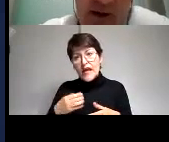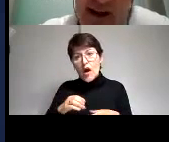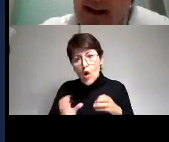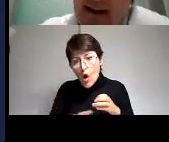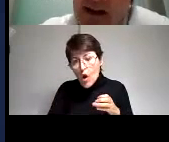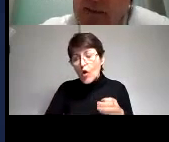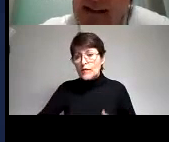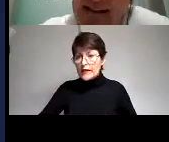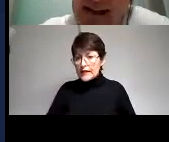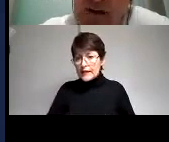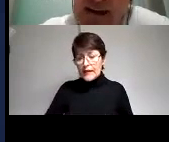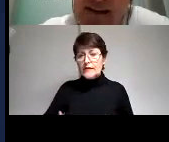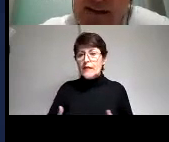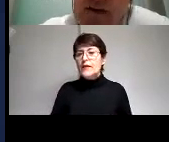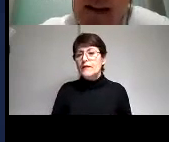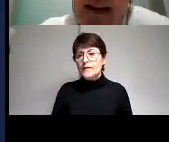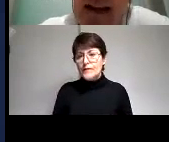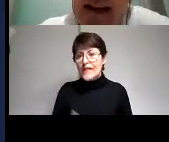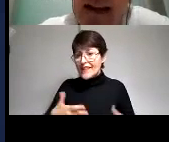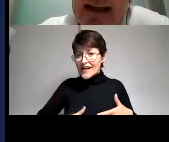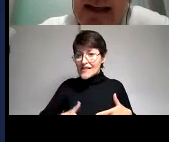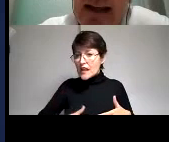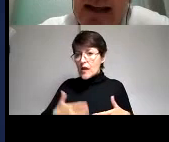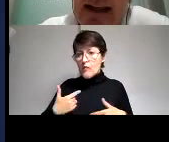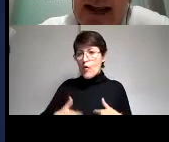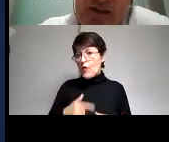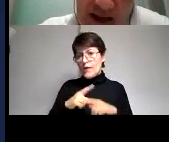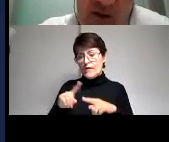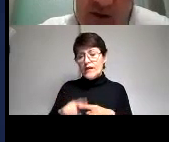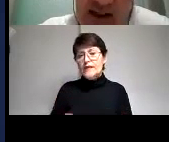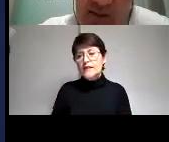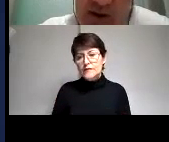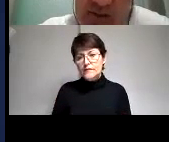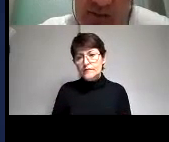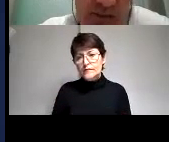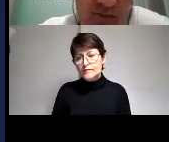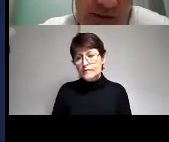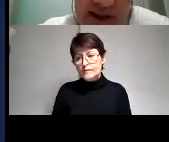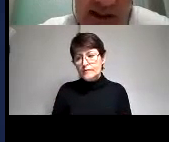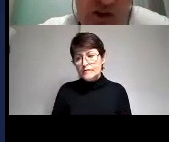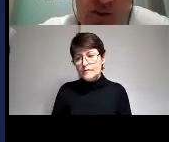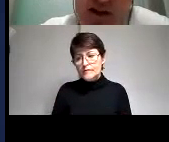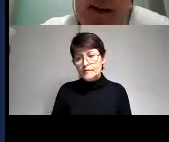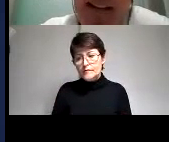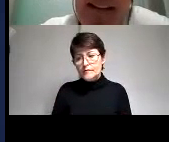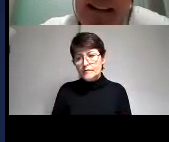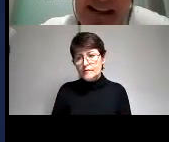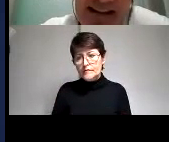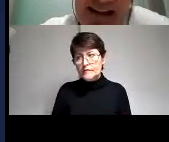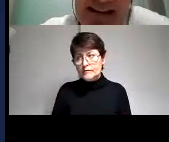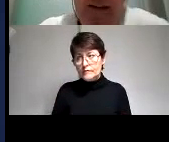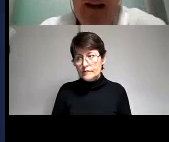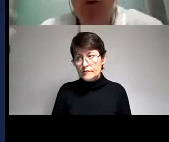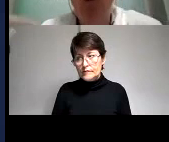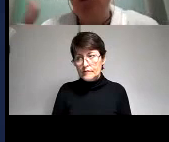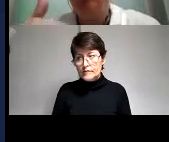afectar a cualquier parte del tracto digestivo. Y ahí sí que podemos tener problemas fundamentalmente por eso, porque hay una pérdida de la